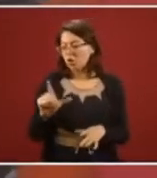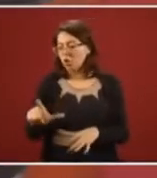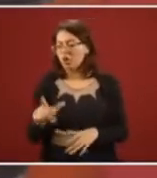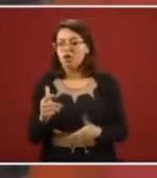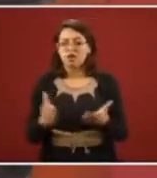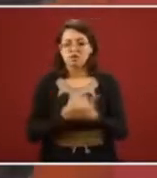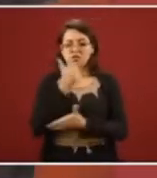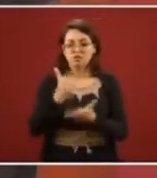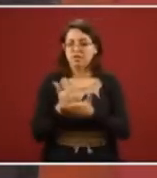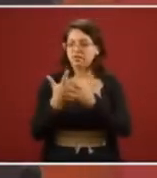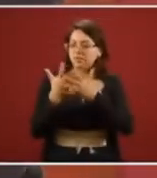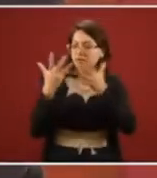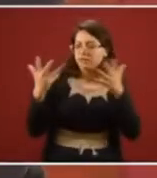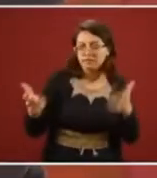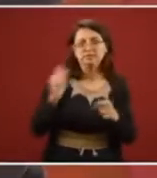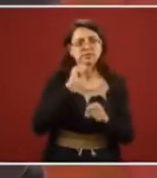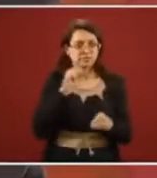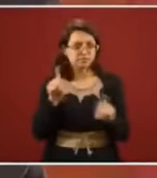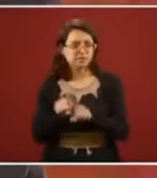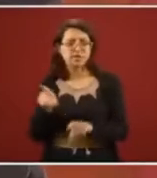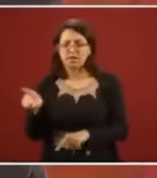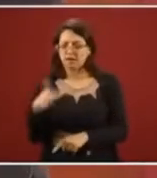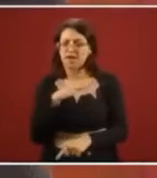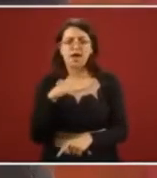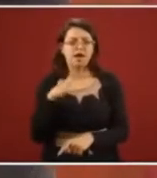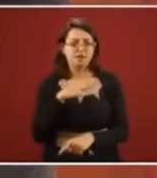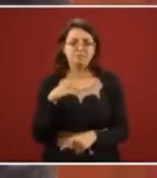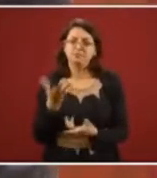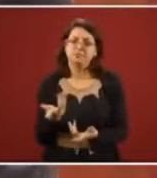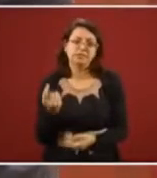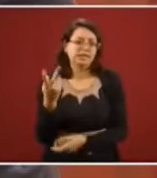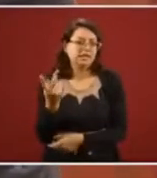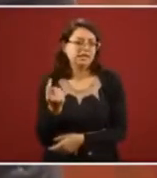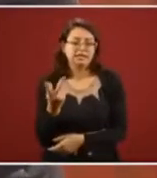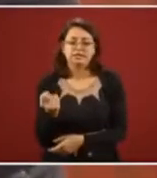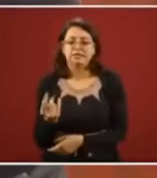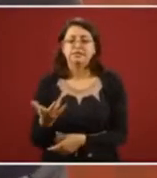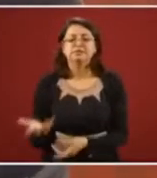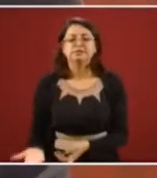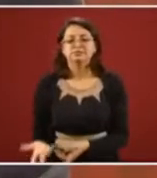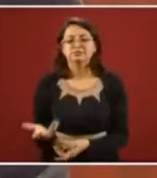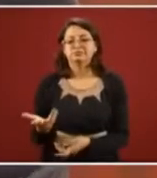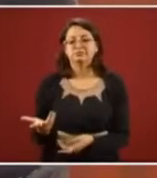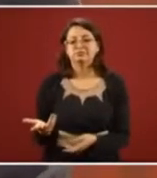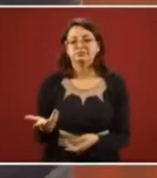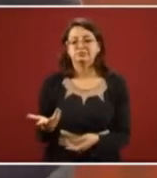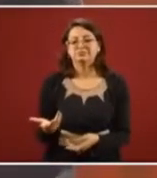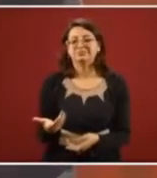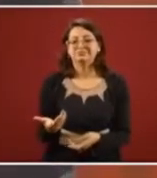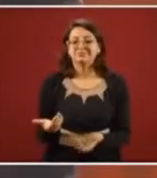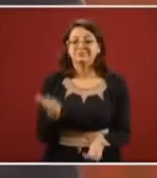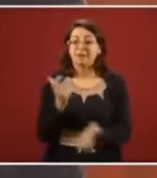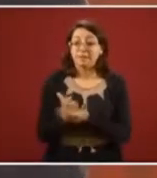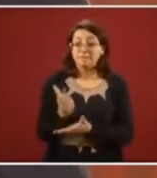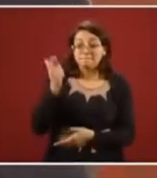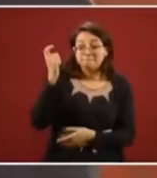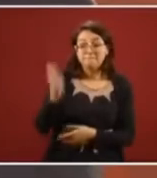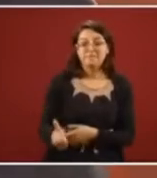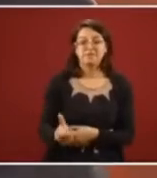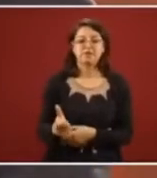así sé entera la gente se comunica la gente tienen que pagar